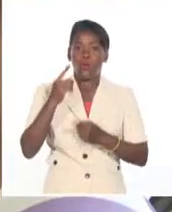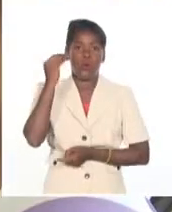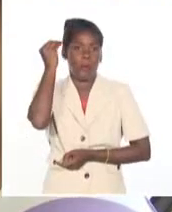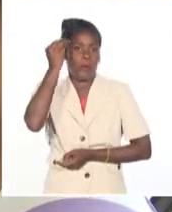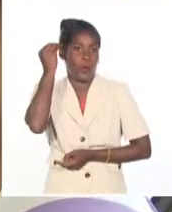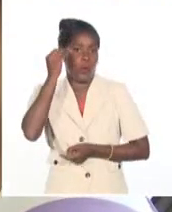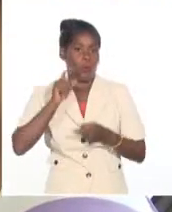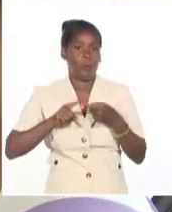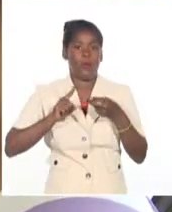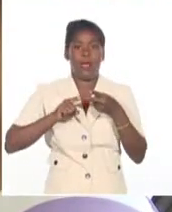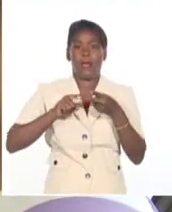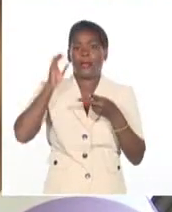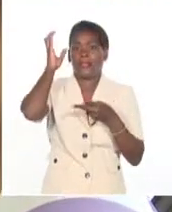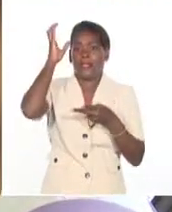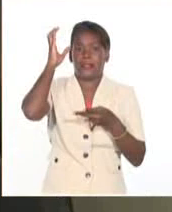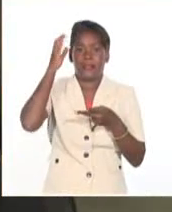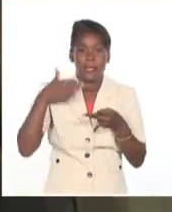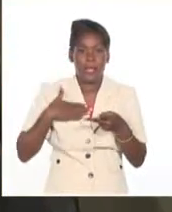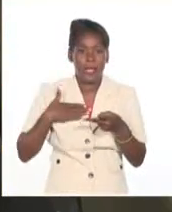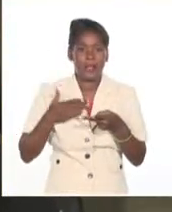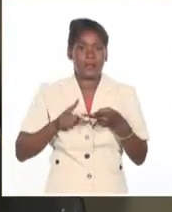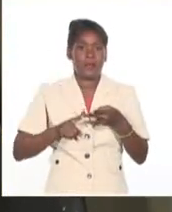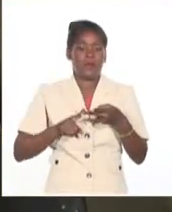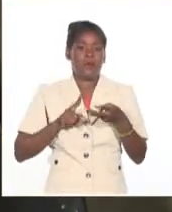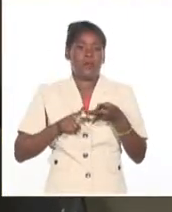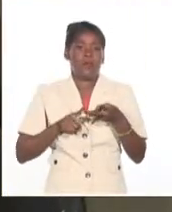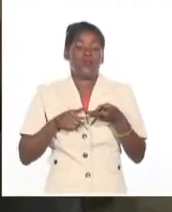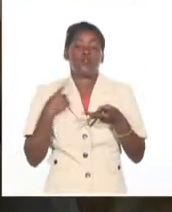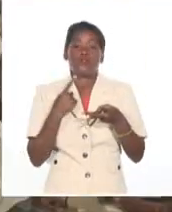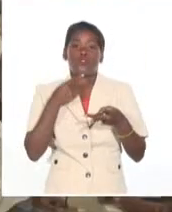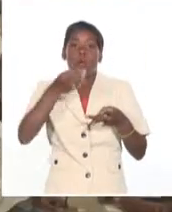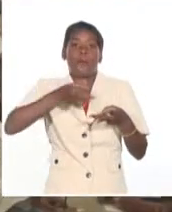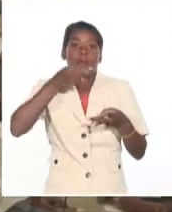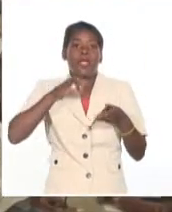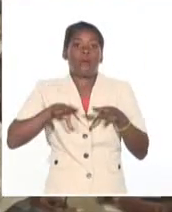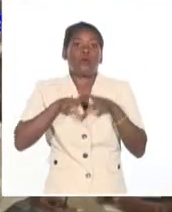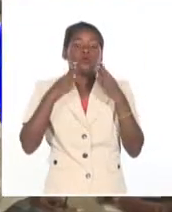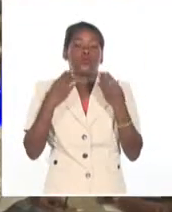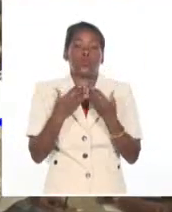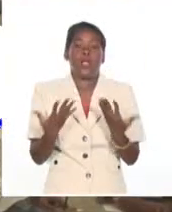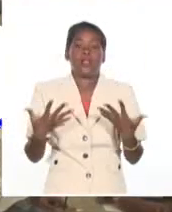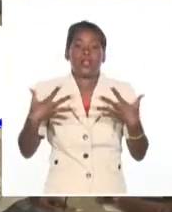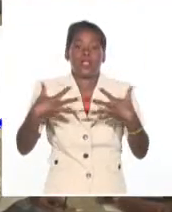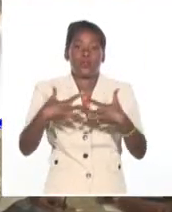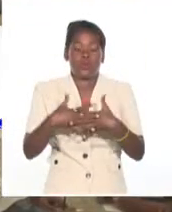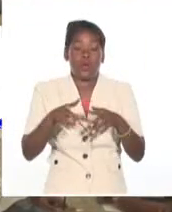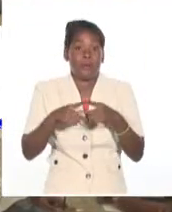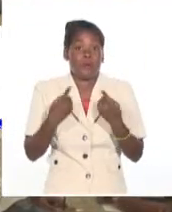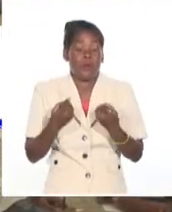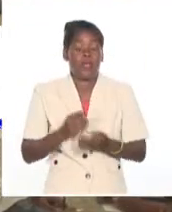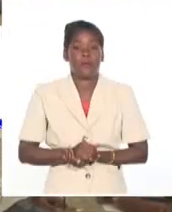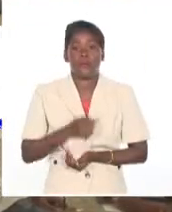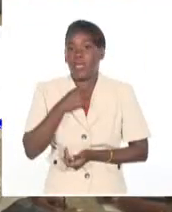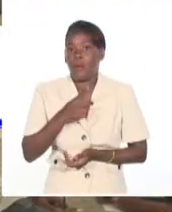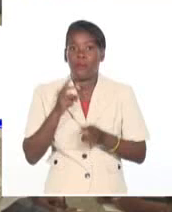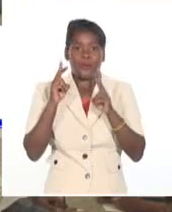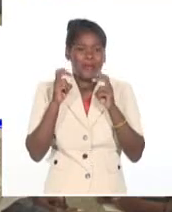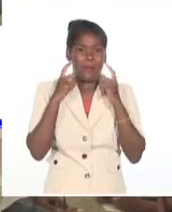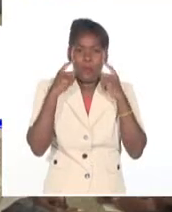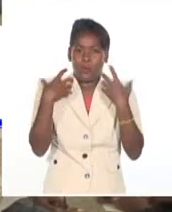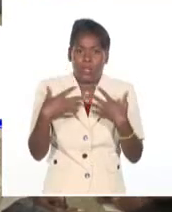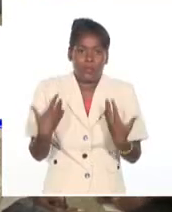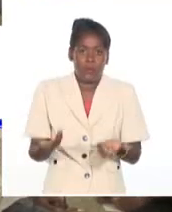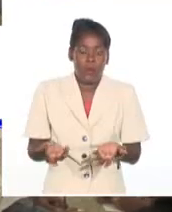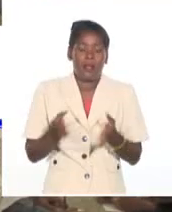Estamos abordando el tema de la violencia, el tema del bullying, que es un tema muy frecuente. Que vemos en el